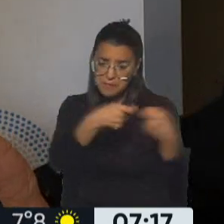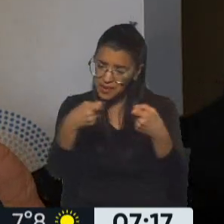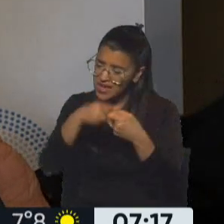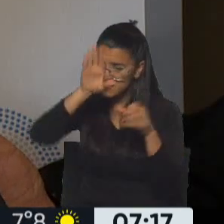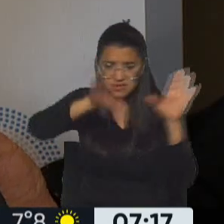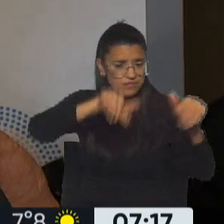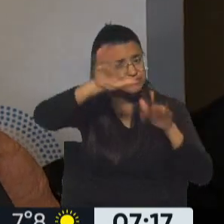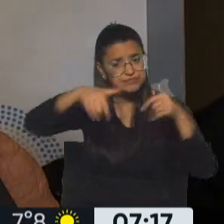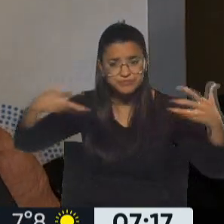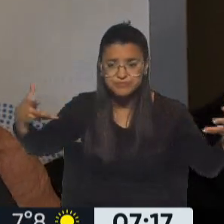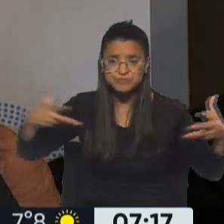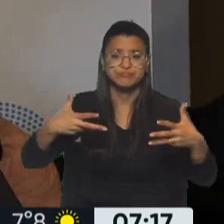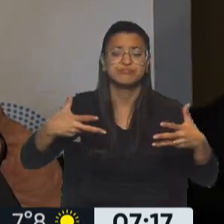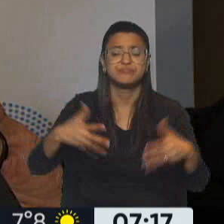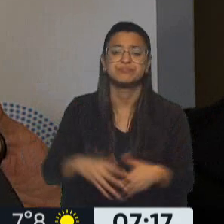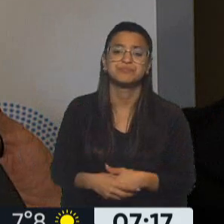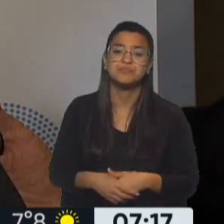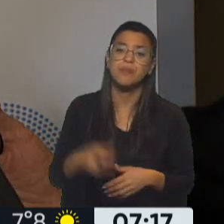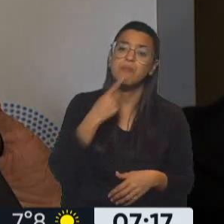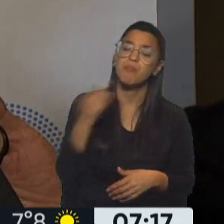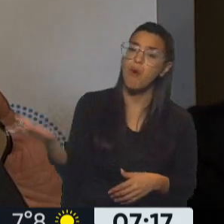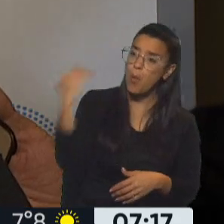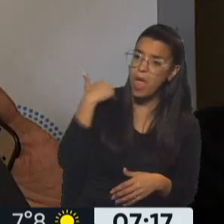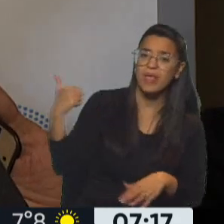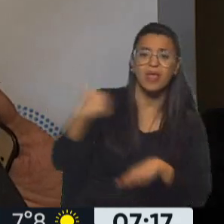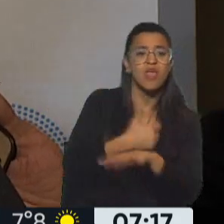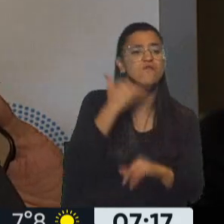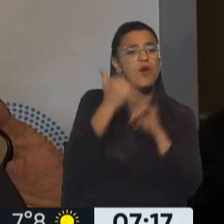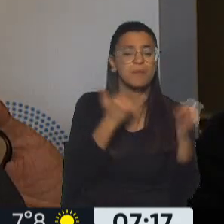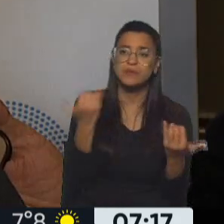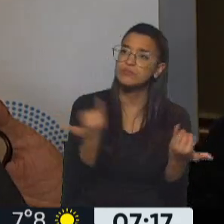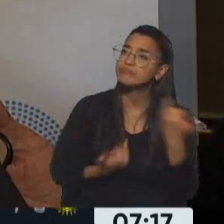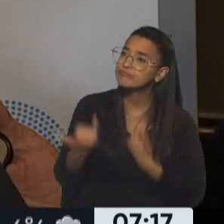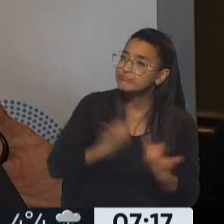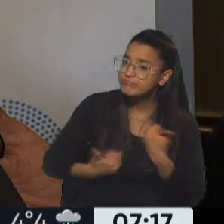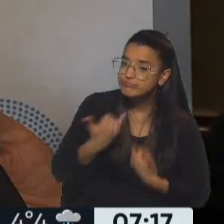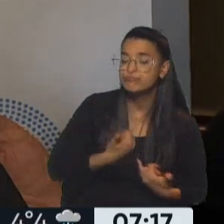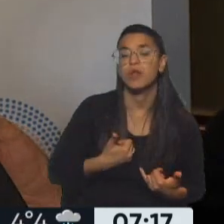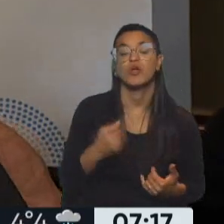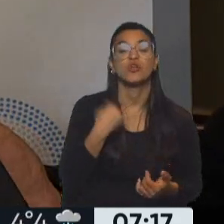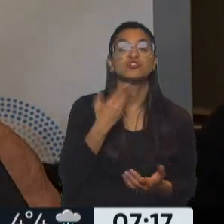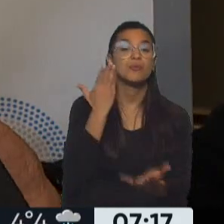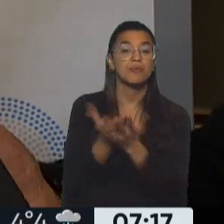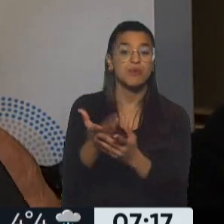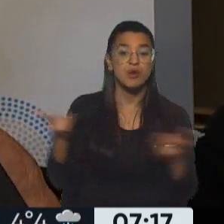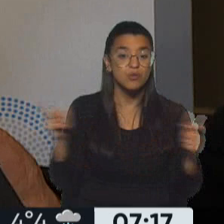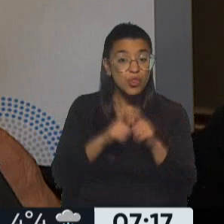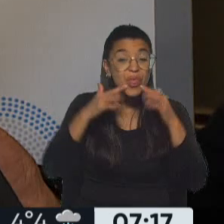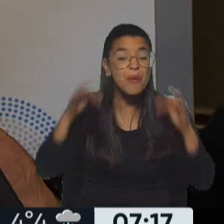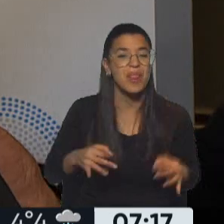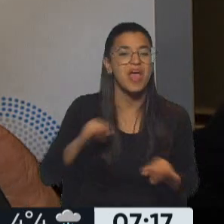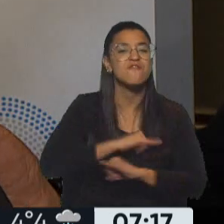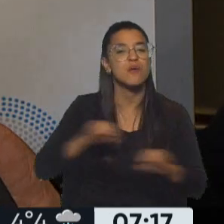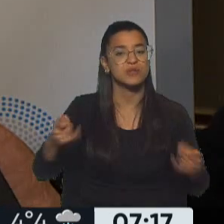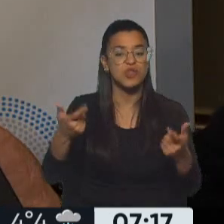como como se ha mencionado a brindarnos la información hemos pedido que las reuniones sean de verdad informativas